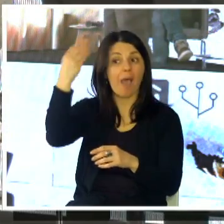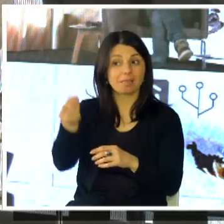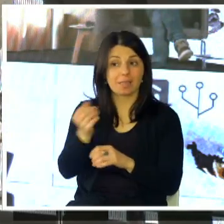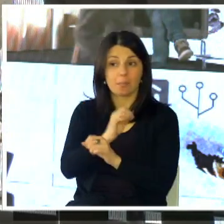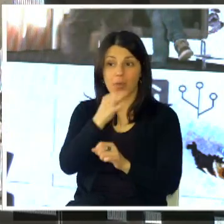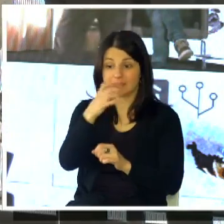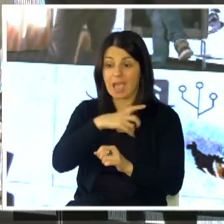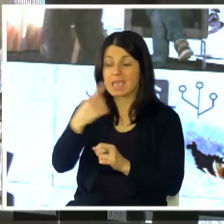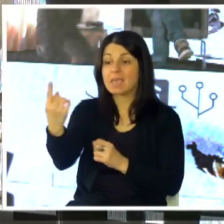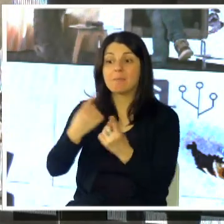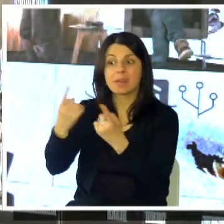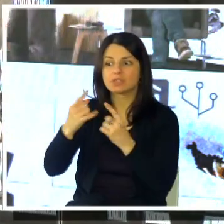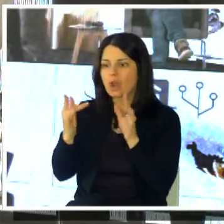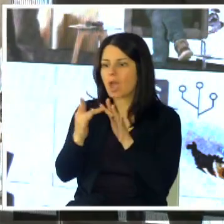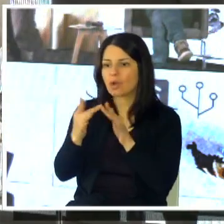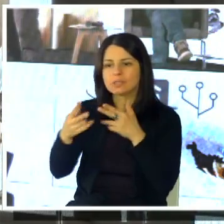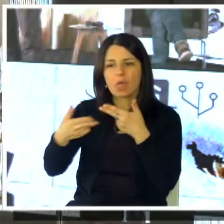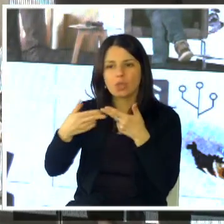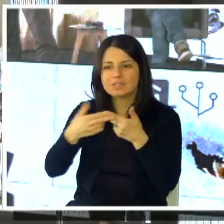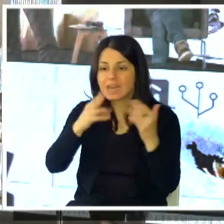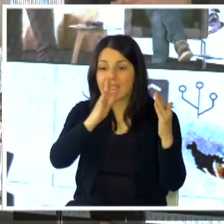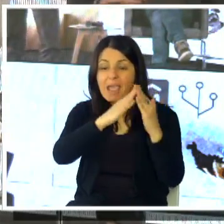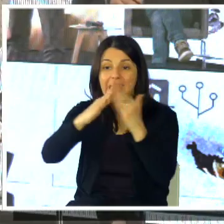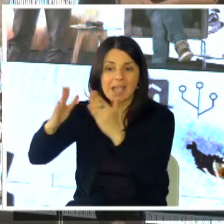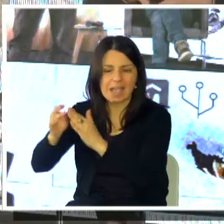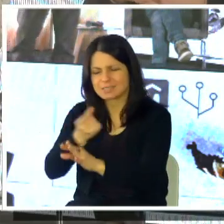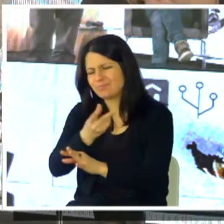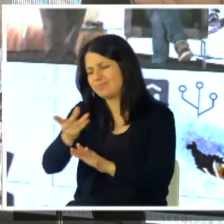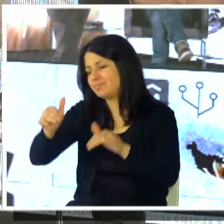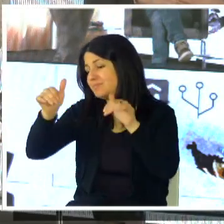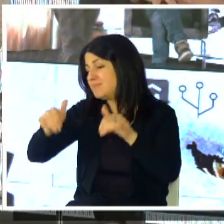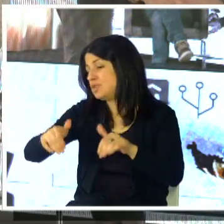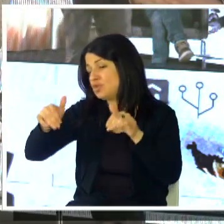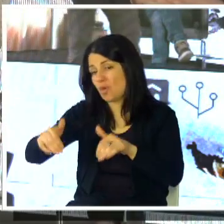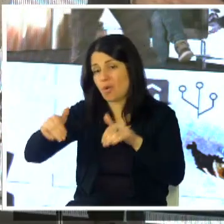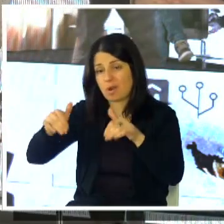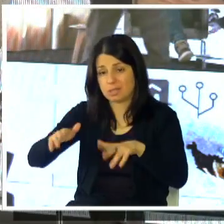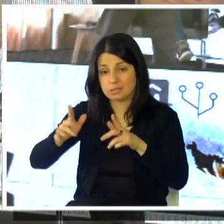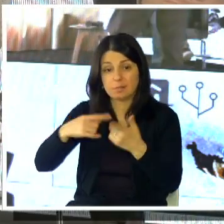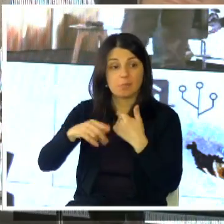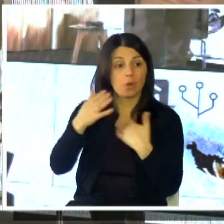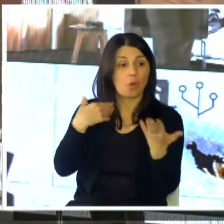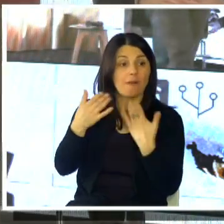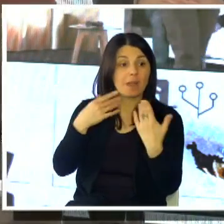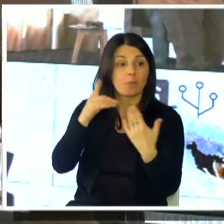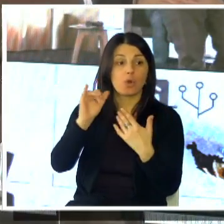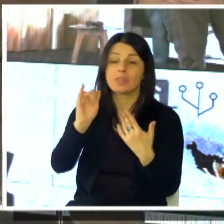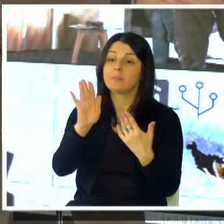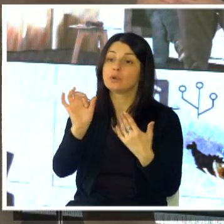tengo clientes conectados a Internet usando en sus hogares, y hablamos de algunos millones. Pero cuando hablamos de